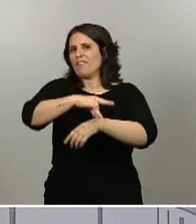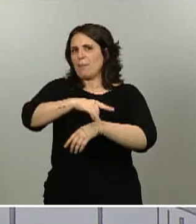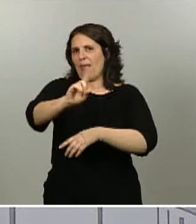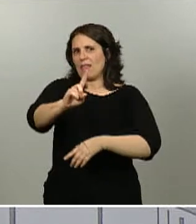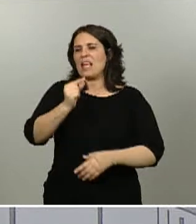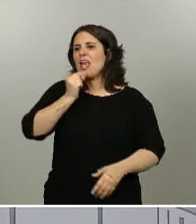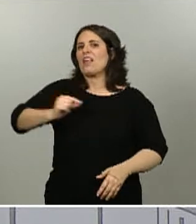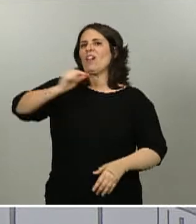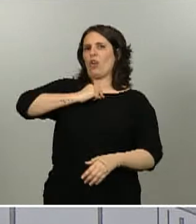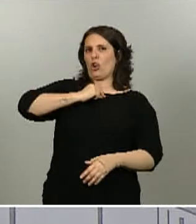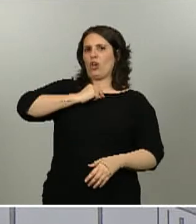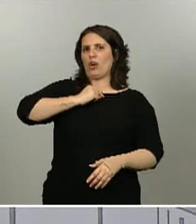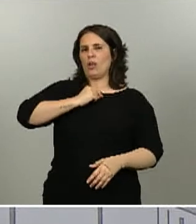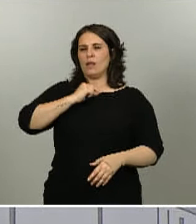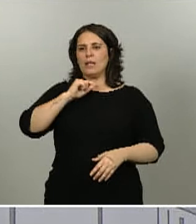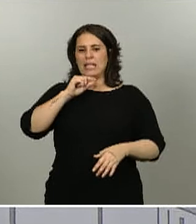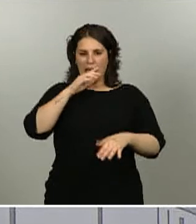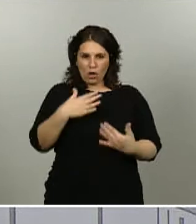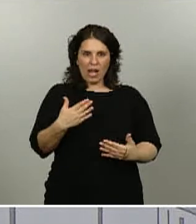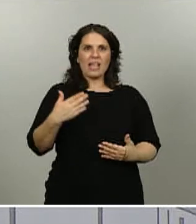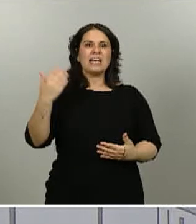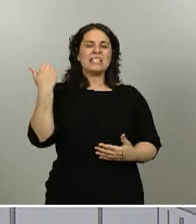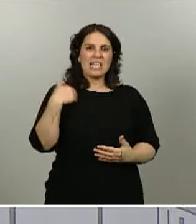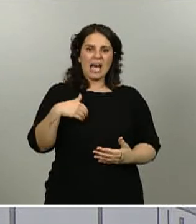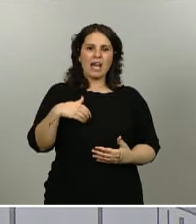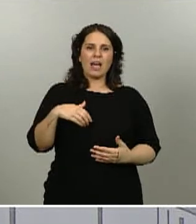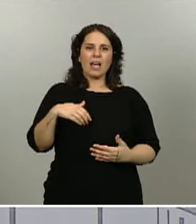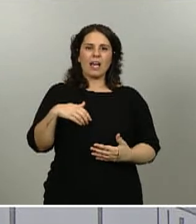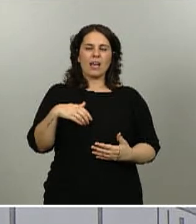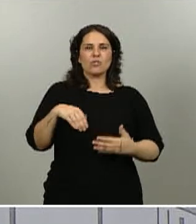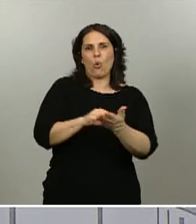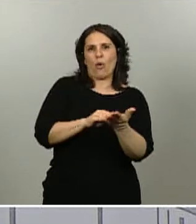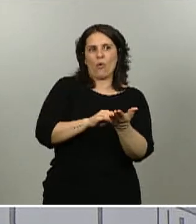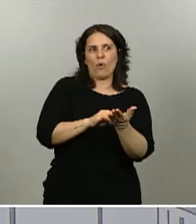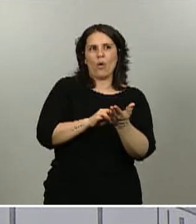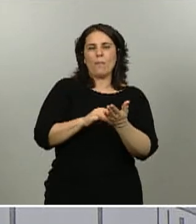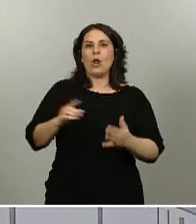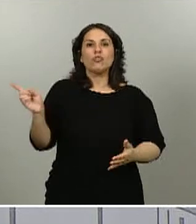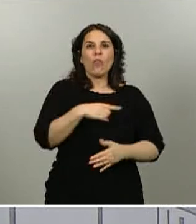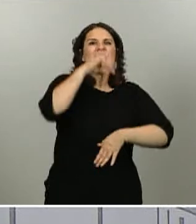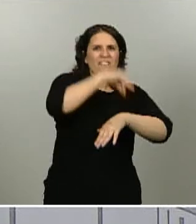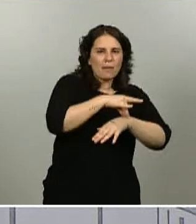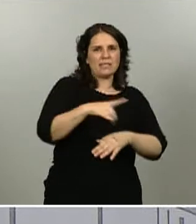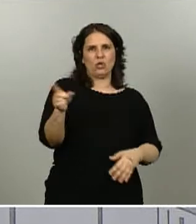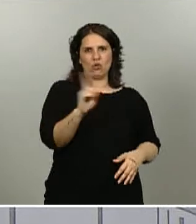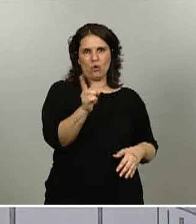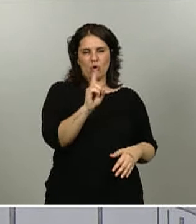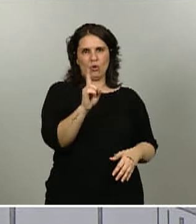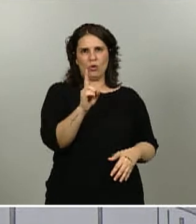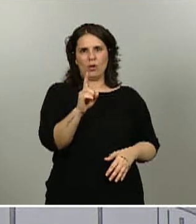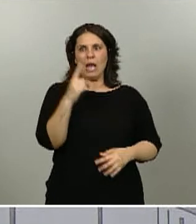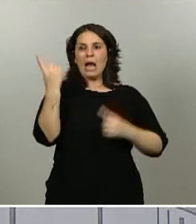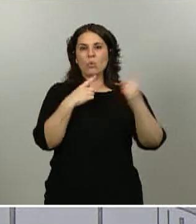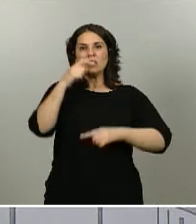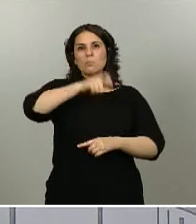ya han tenido esa infección resuelta, pero no todas han estado enfermas. Sabemos que hay un cierto número de personas que son